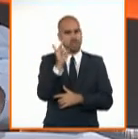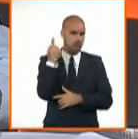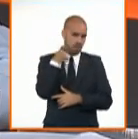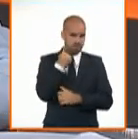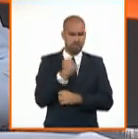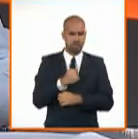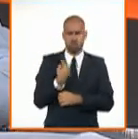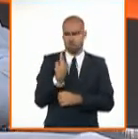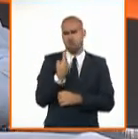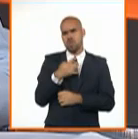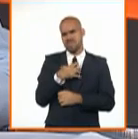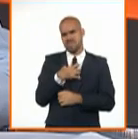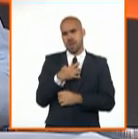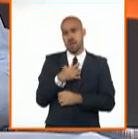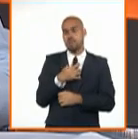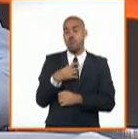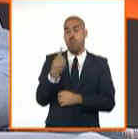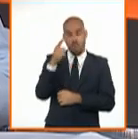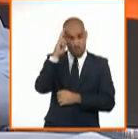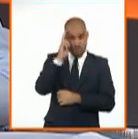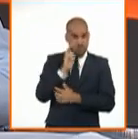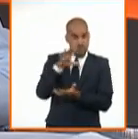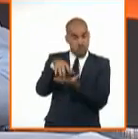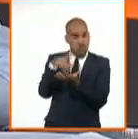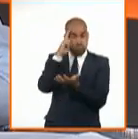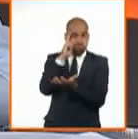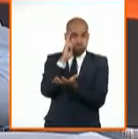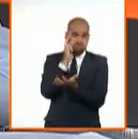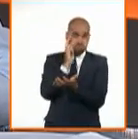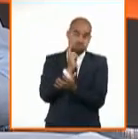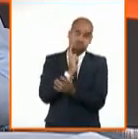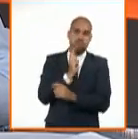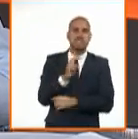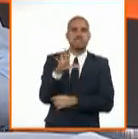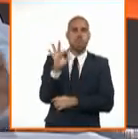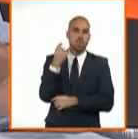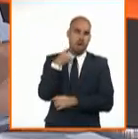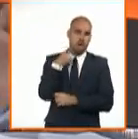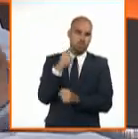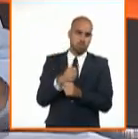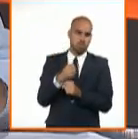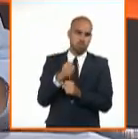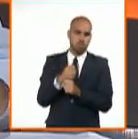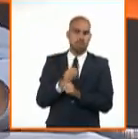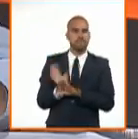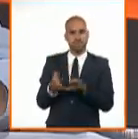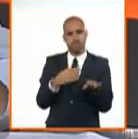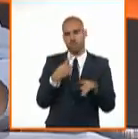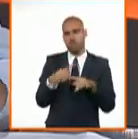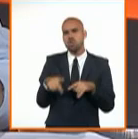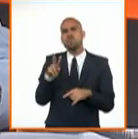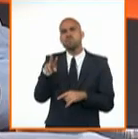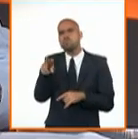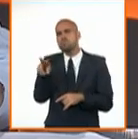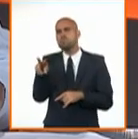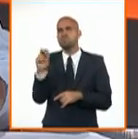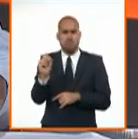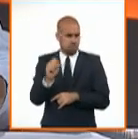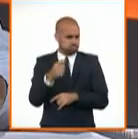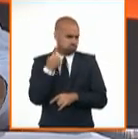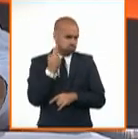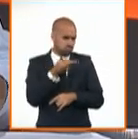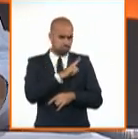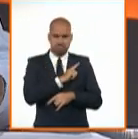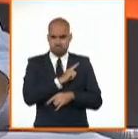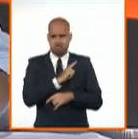con un 50 años y el bloque más nuevo que tenemos que es el bloque 6 de mariel que bueno recientemente se sincronizó en